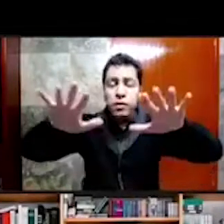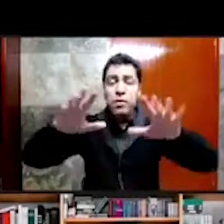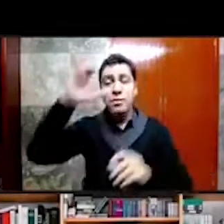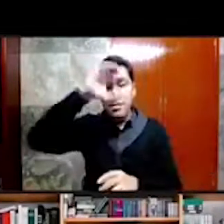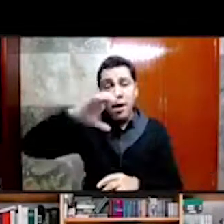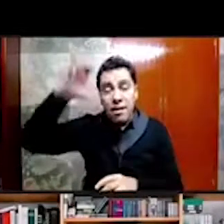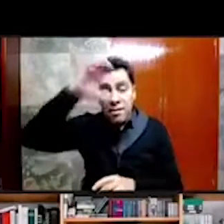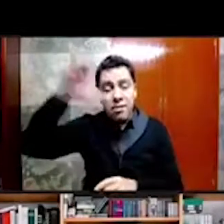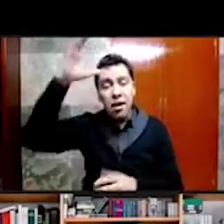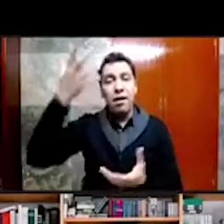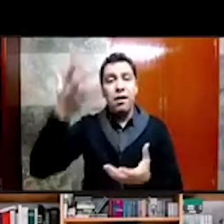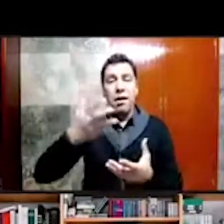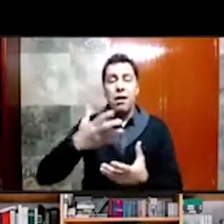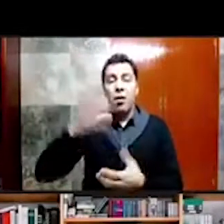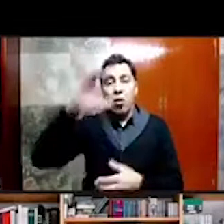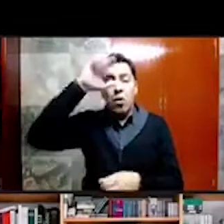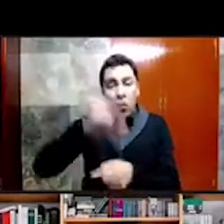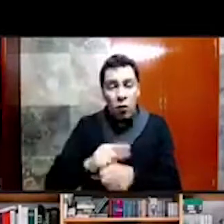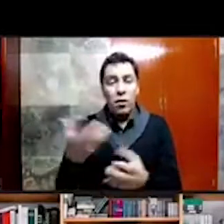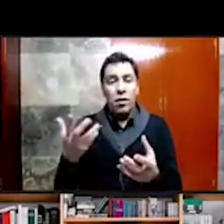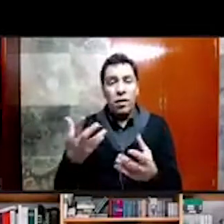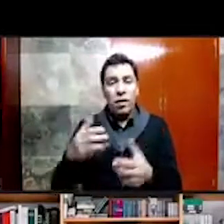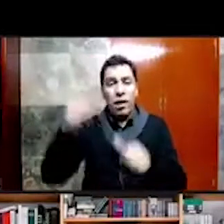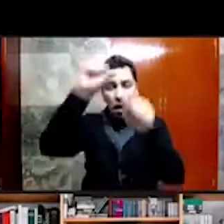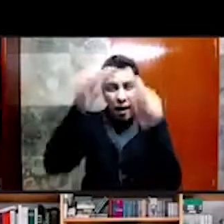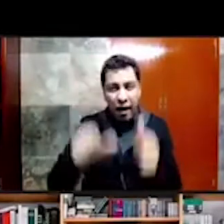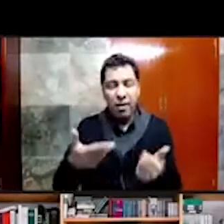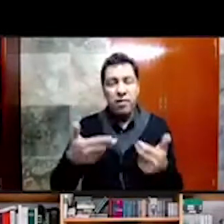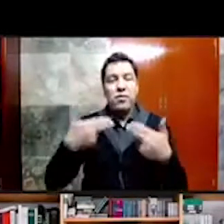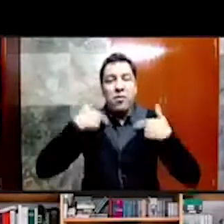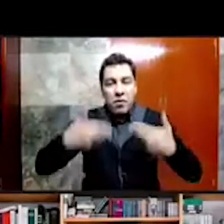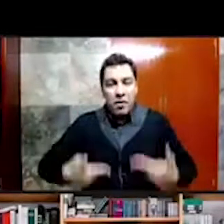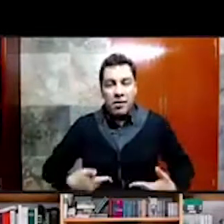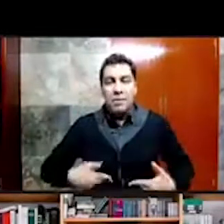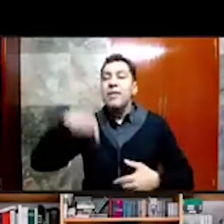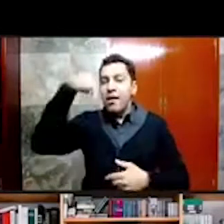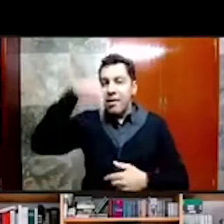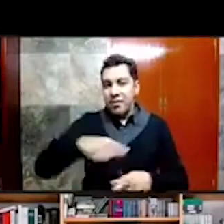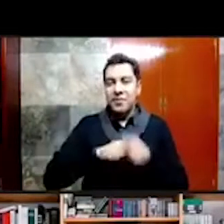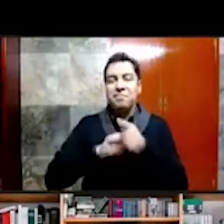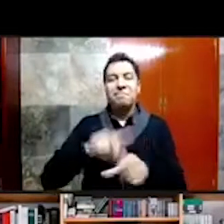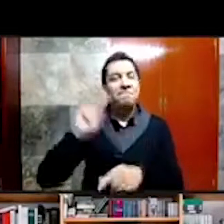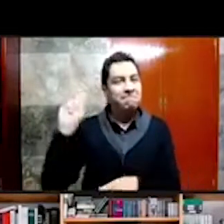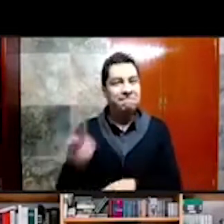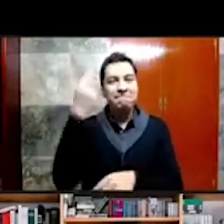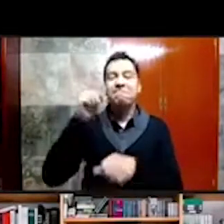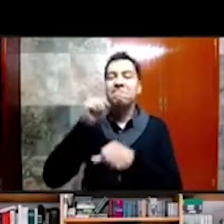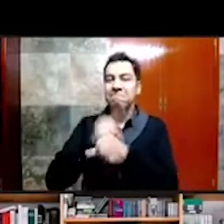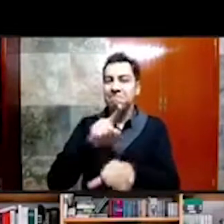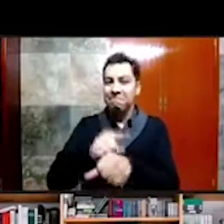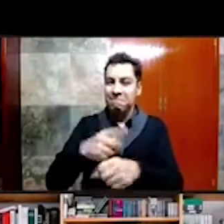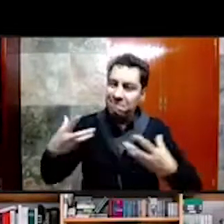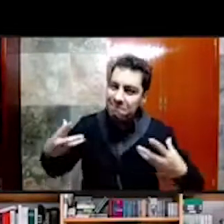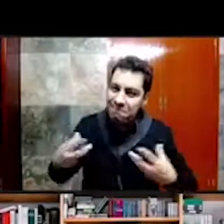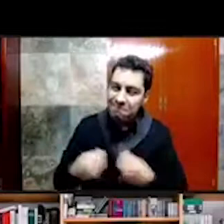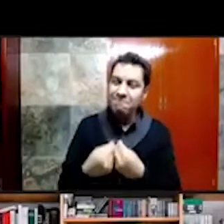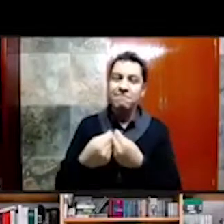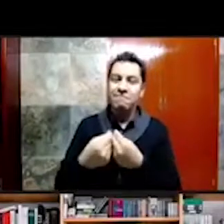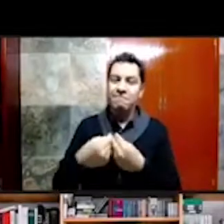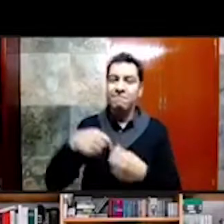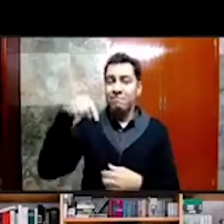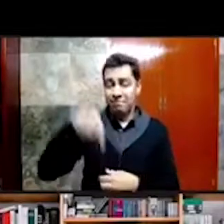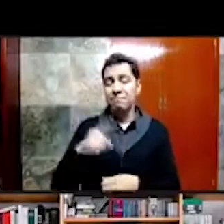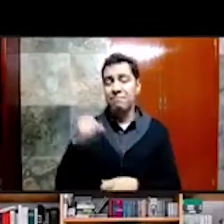de divulgación de la cultura y de las humanidades haya estado presente con ustedes cada día en esta temporada tan